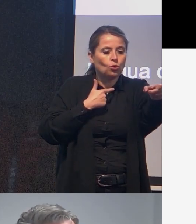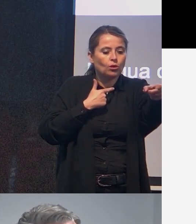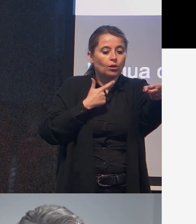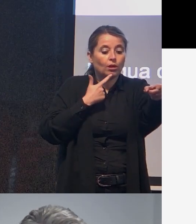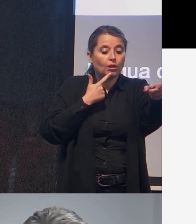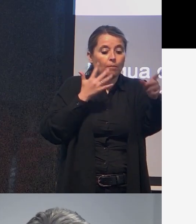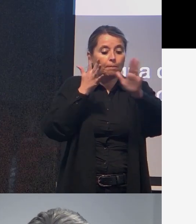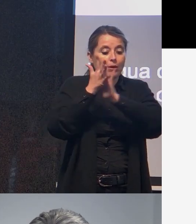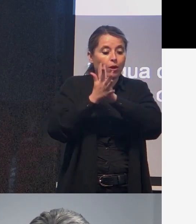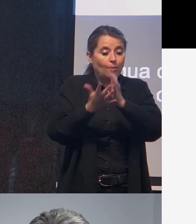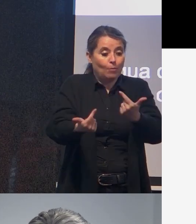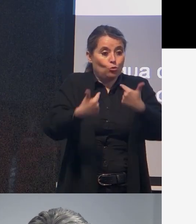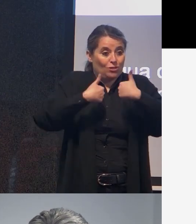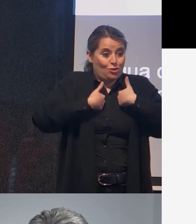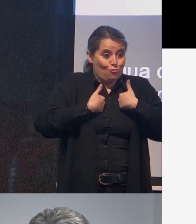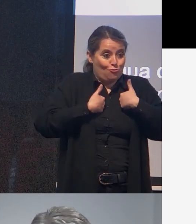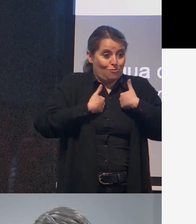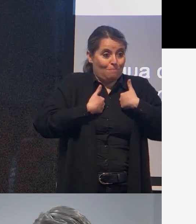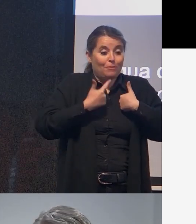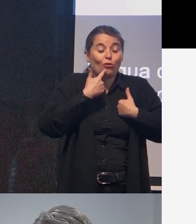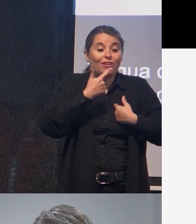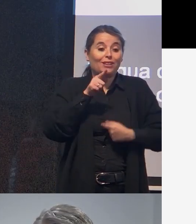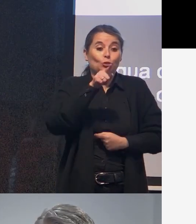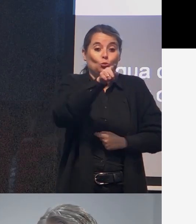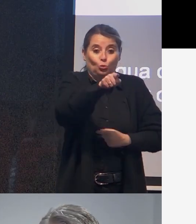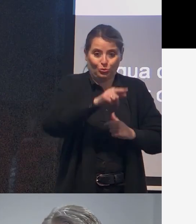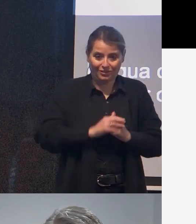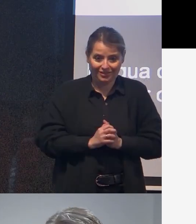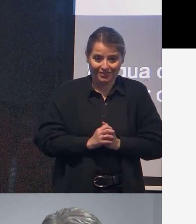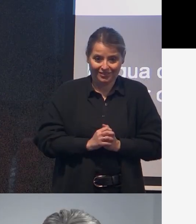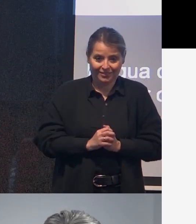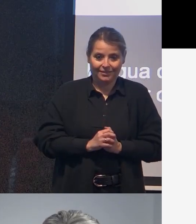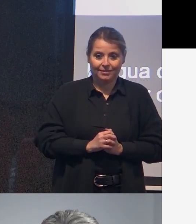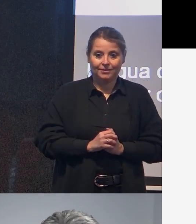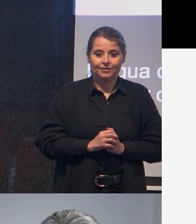cuando se refieren a sí mismo.